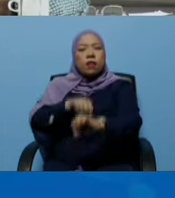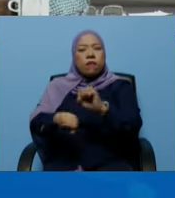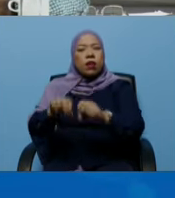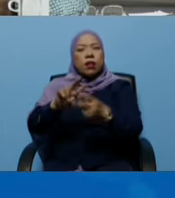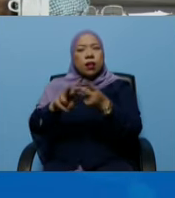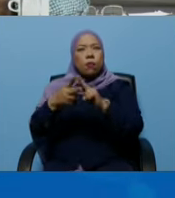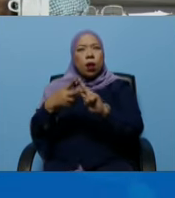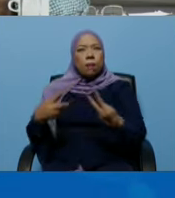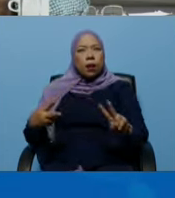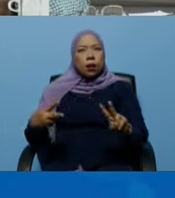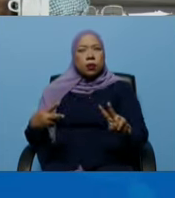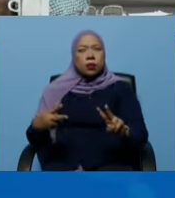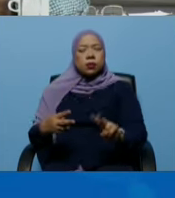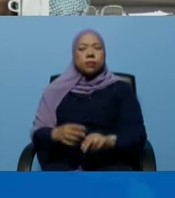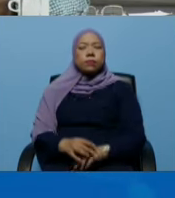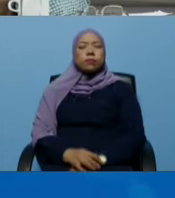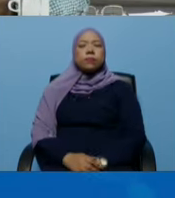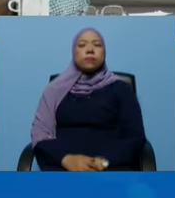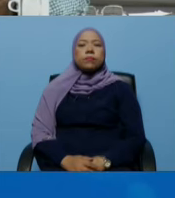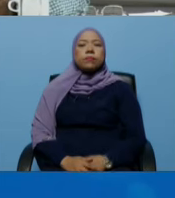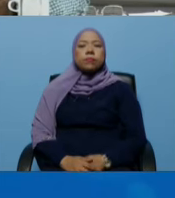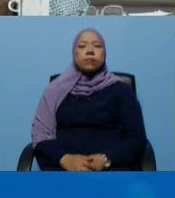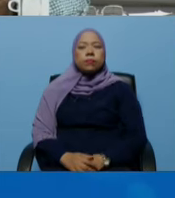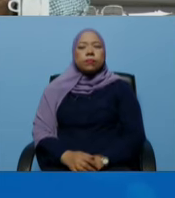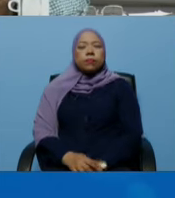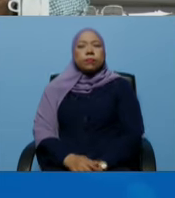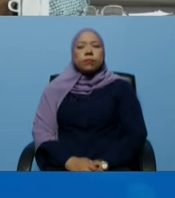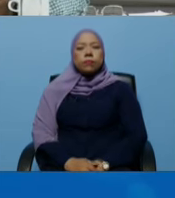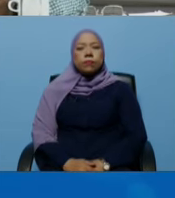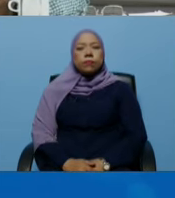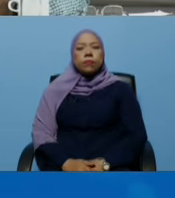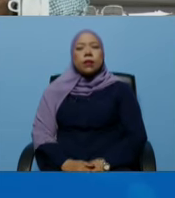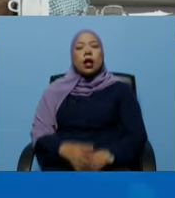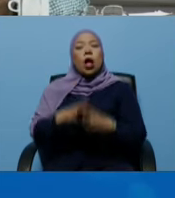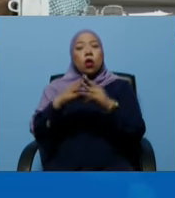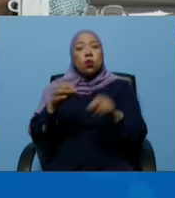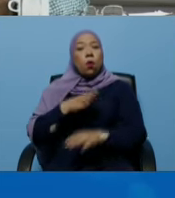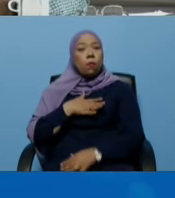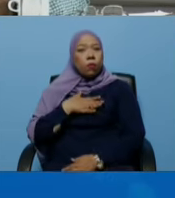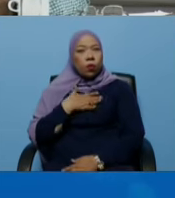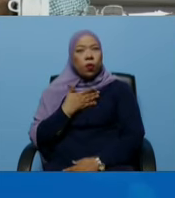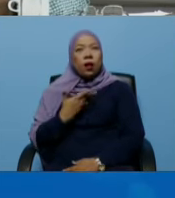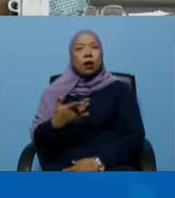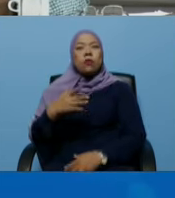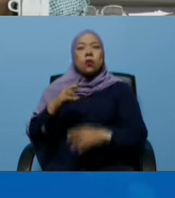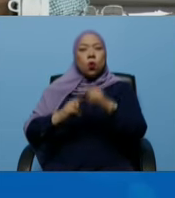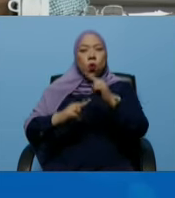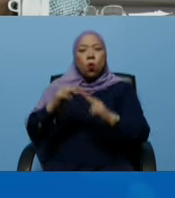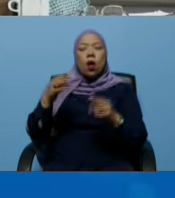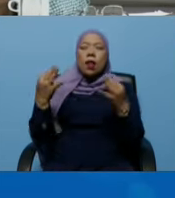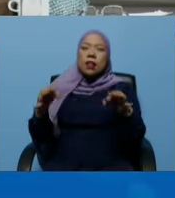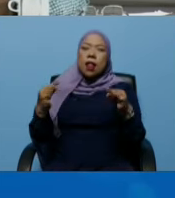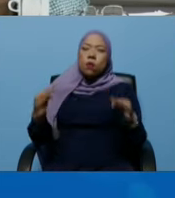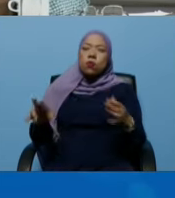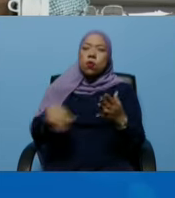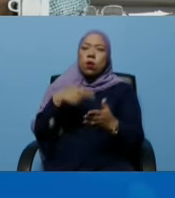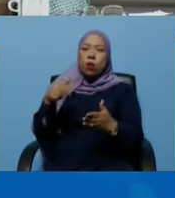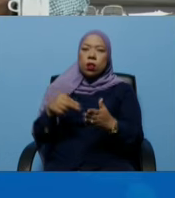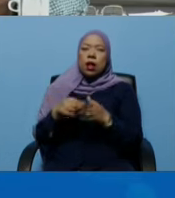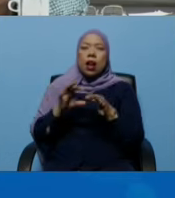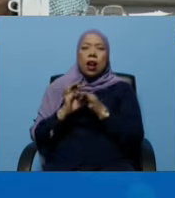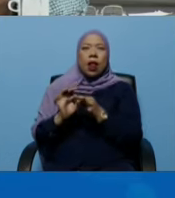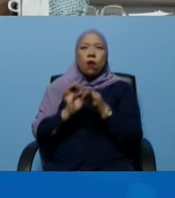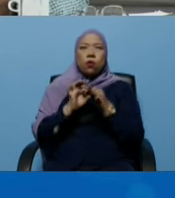paz. Porque con la paz todo se puede. Construir la armonía nacional, la unión